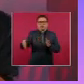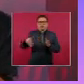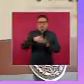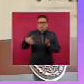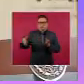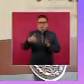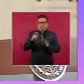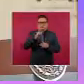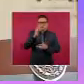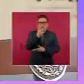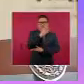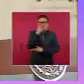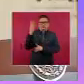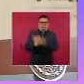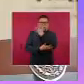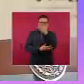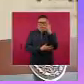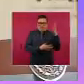la selva,